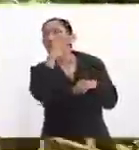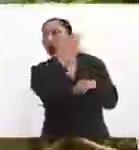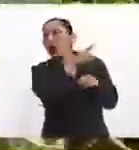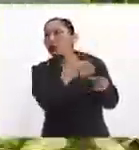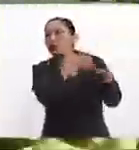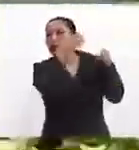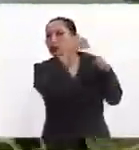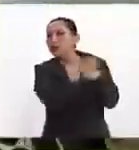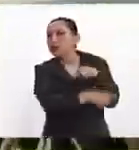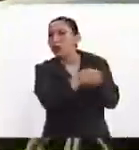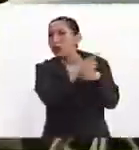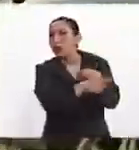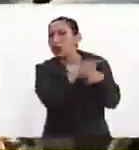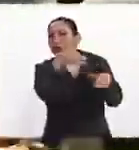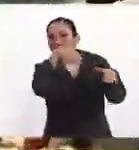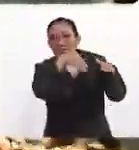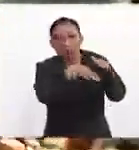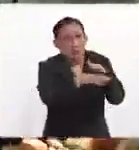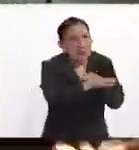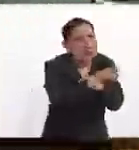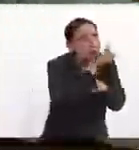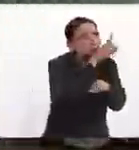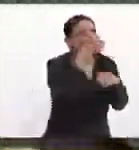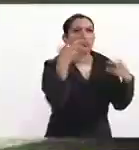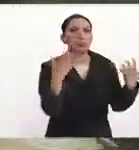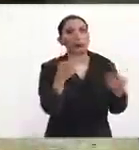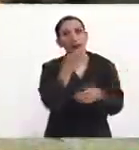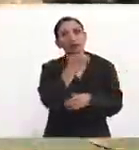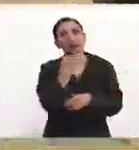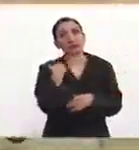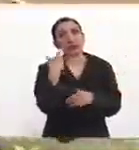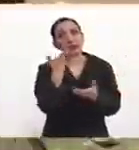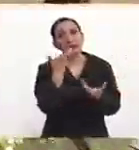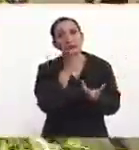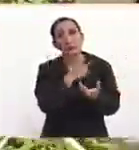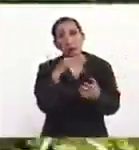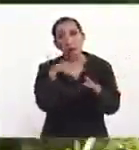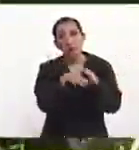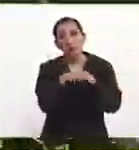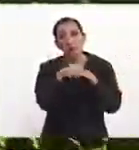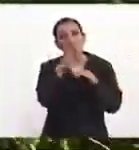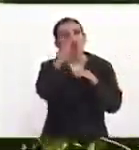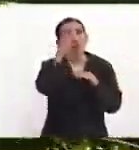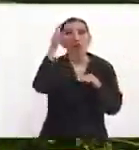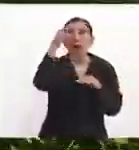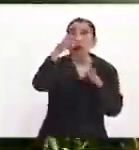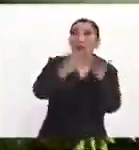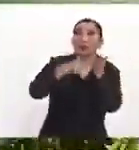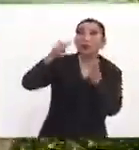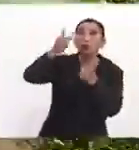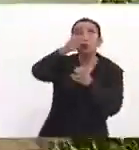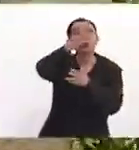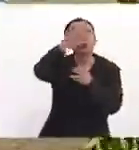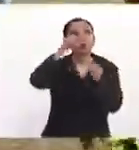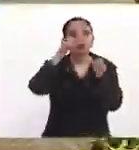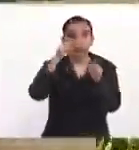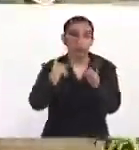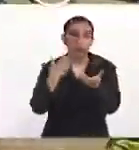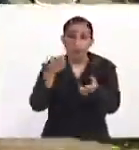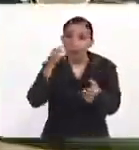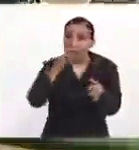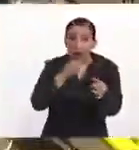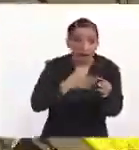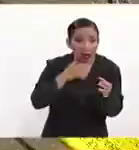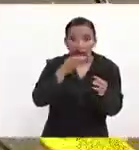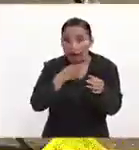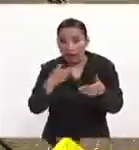un edificio con daños muy graves, y esa es la parte en donde estamos entrando, estamos tratando de atender